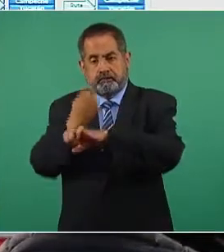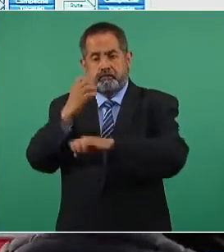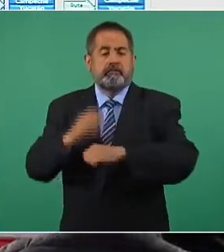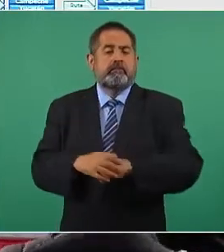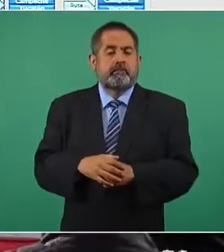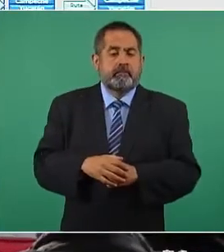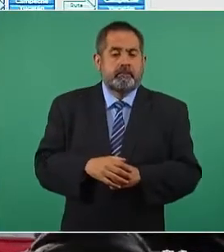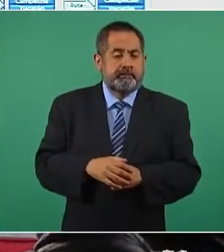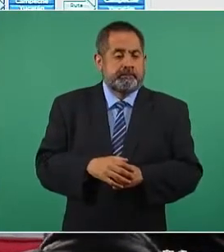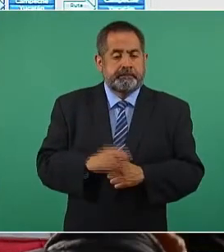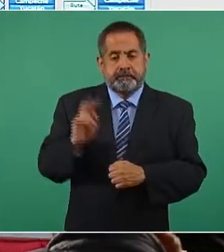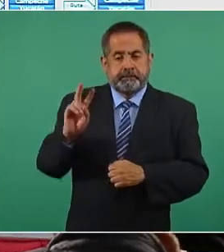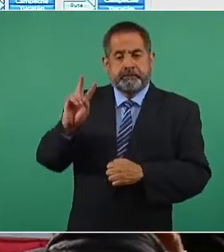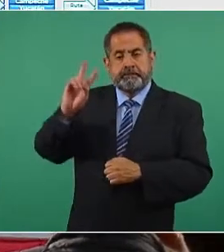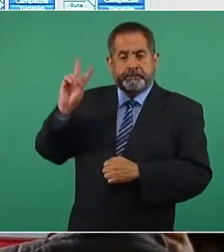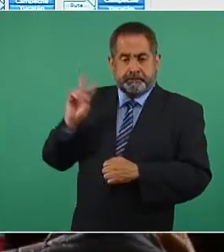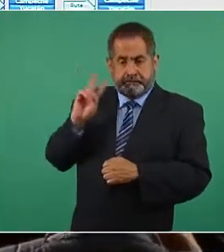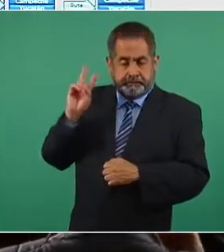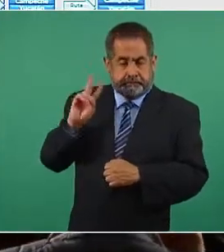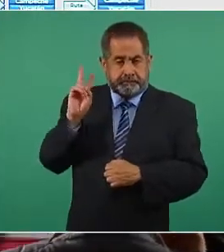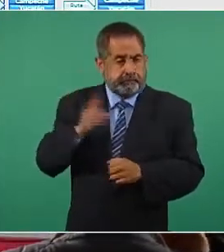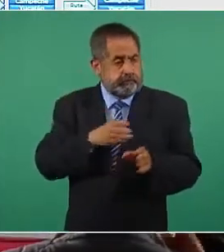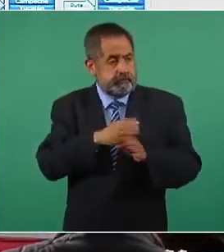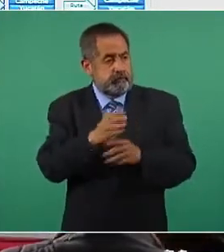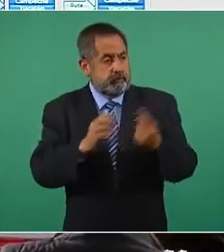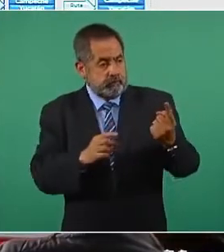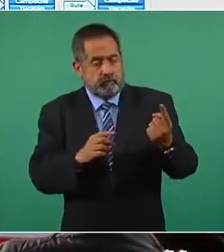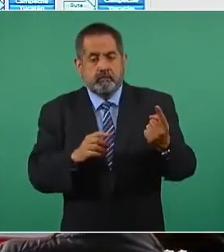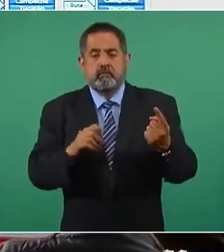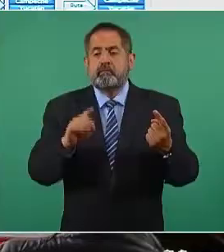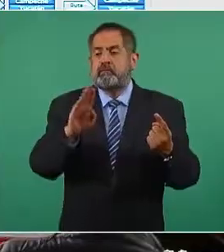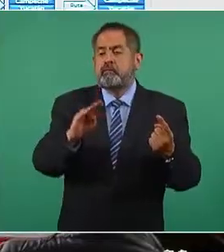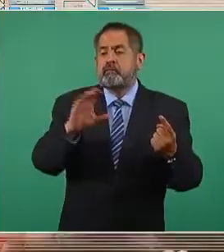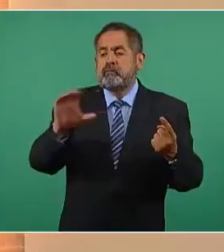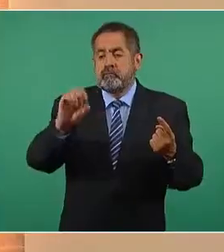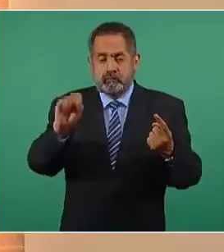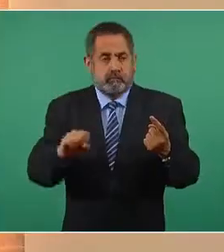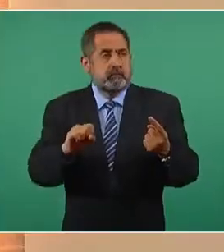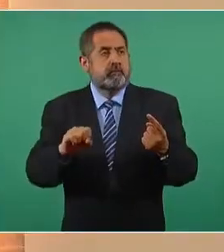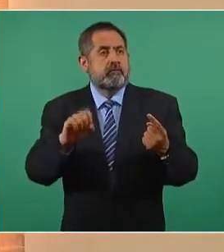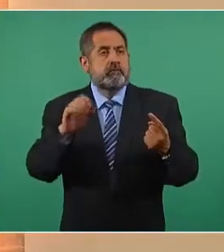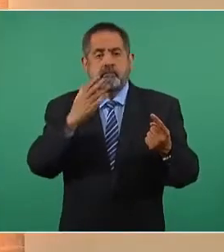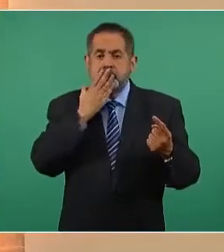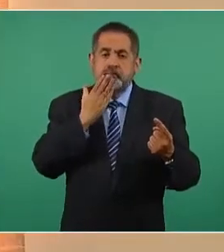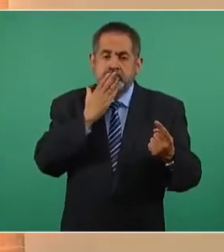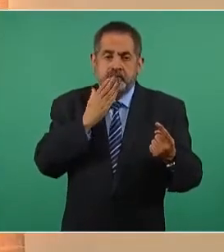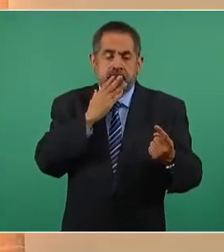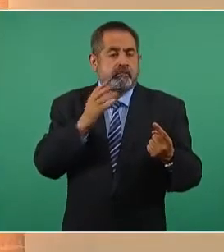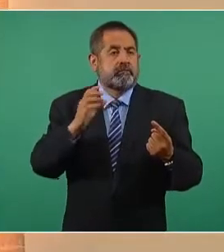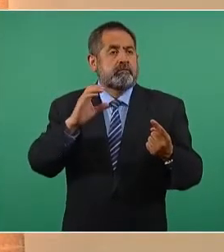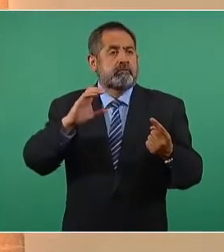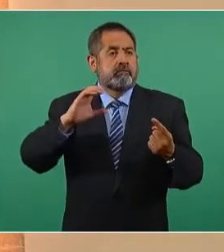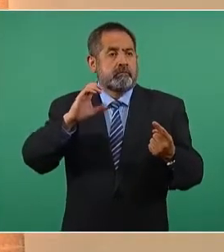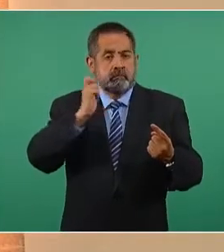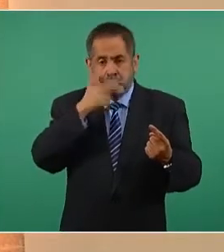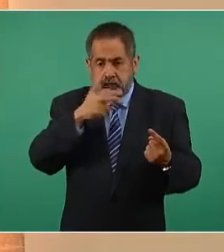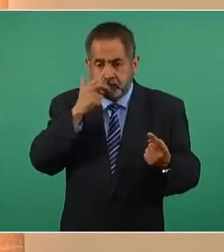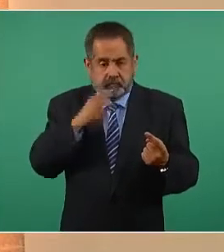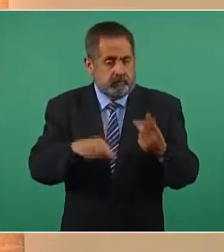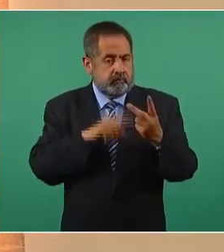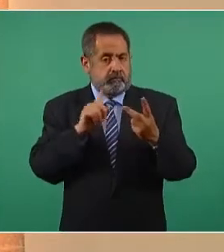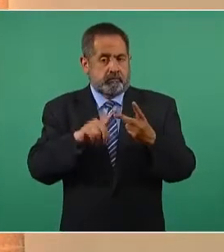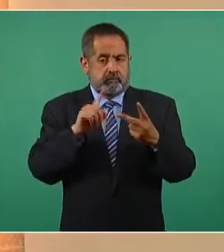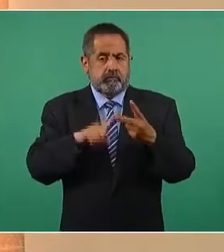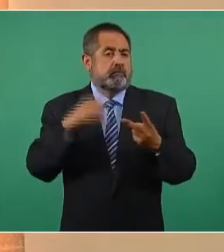El viernes cubrimos 2 rutas, la 1 Baja California Sur, Sonora, Chihuahua, la ruta